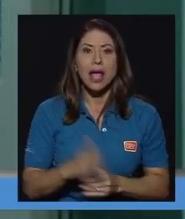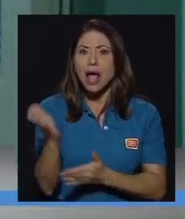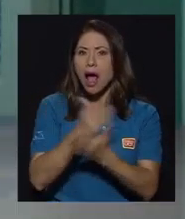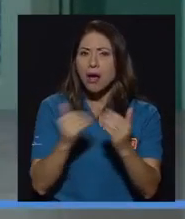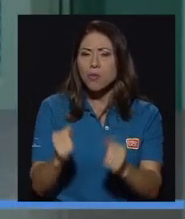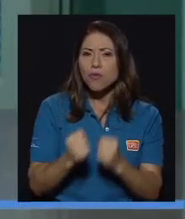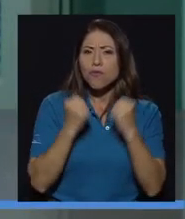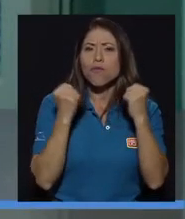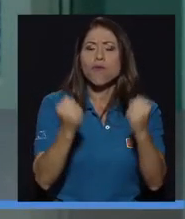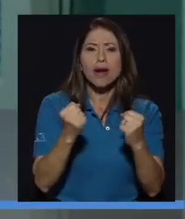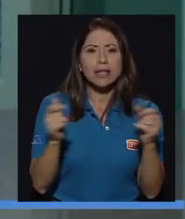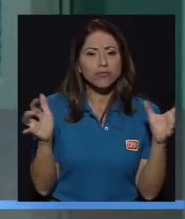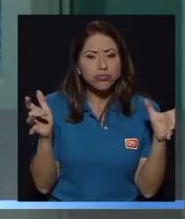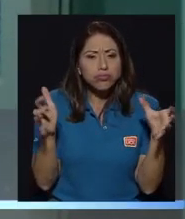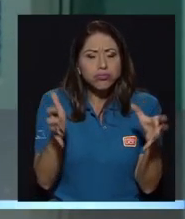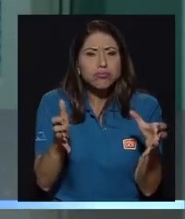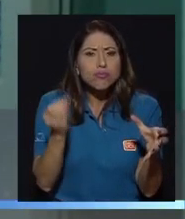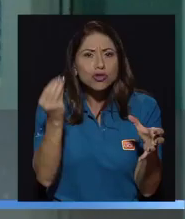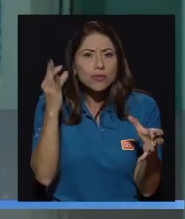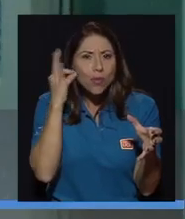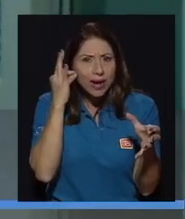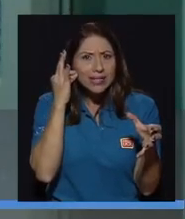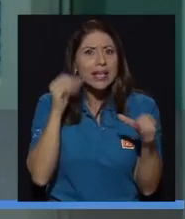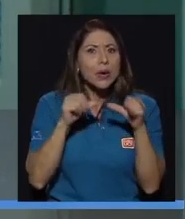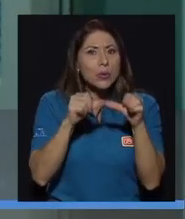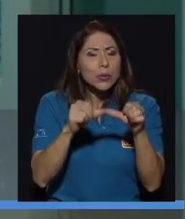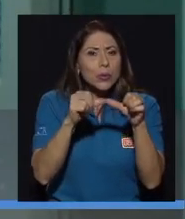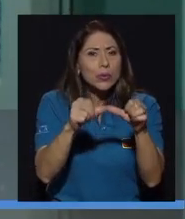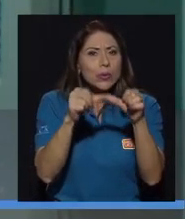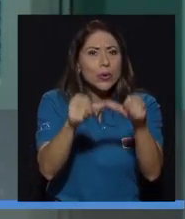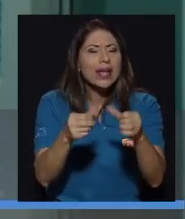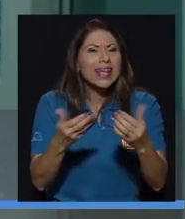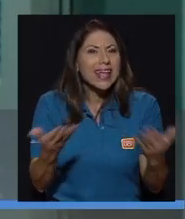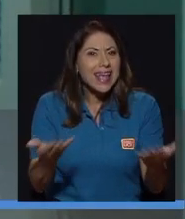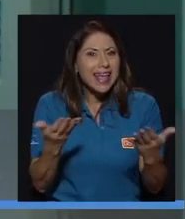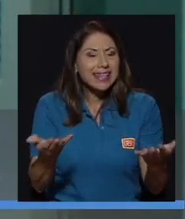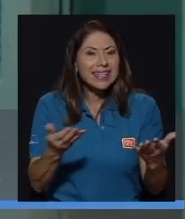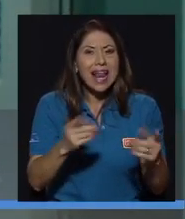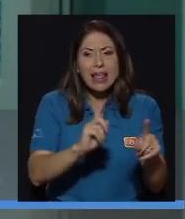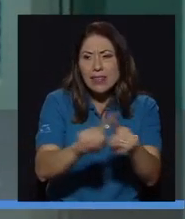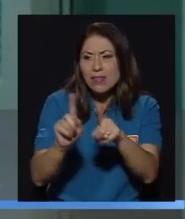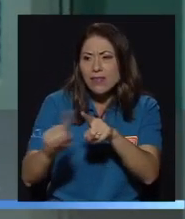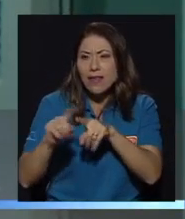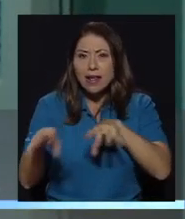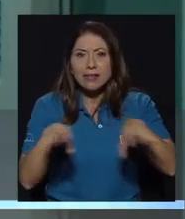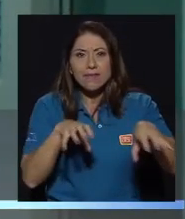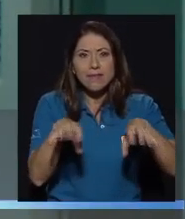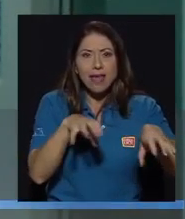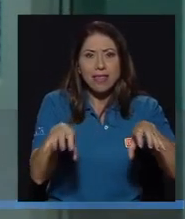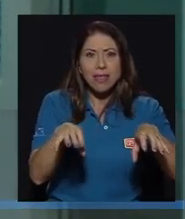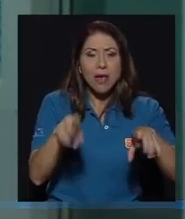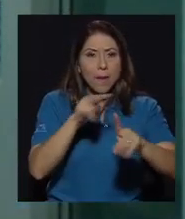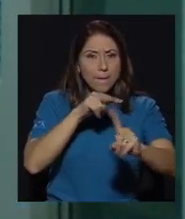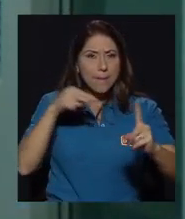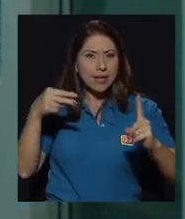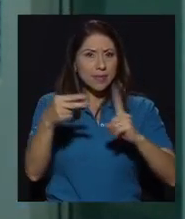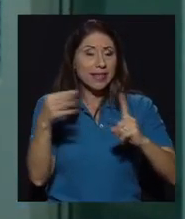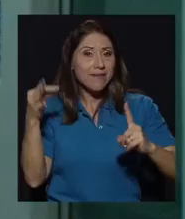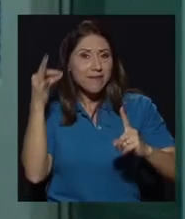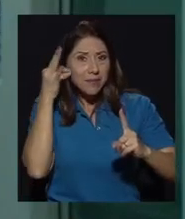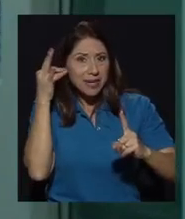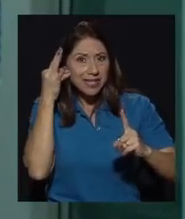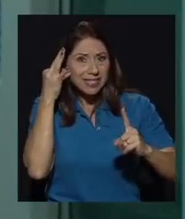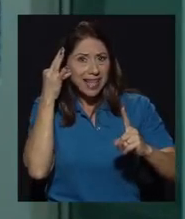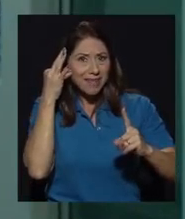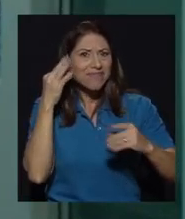muy fuerte y que ha convocado a muchas mujeres y sigue convocando es la línea de biointeractividad, una perspectiva feminista